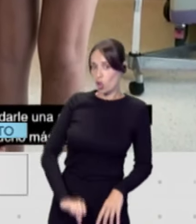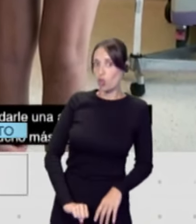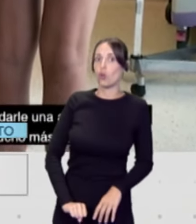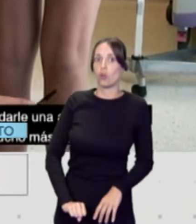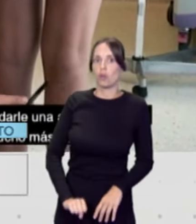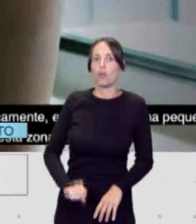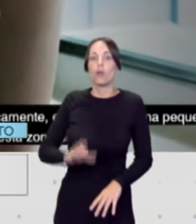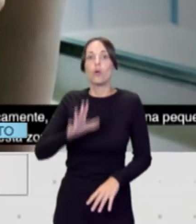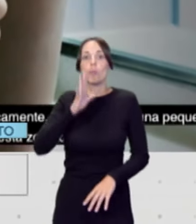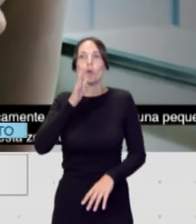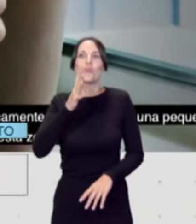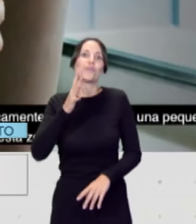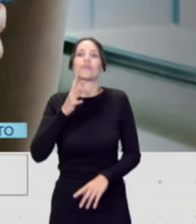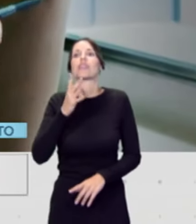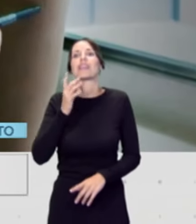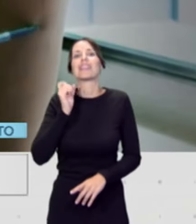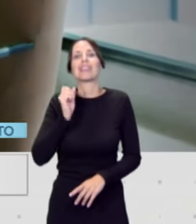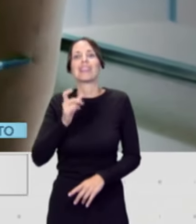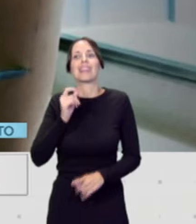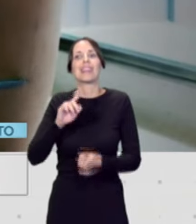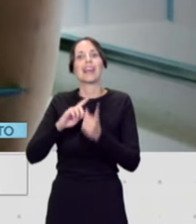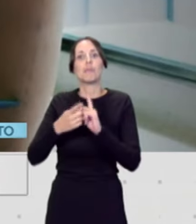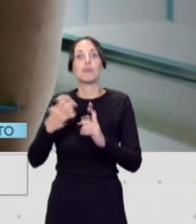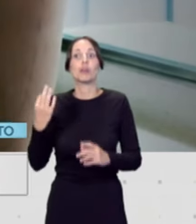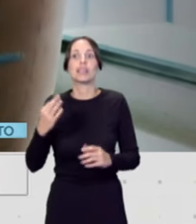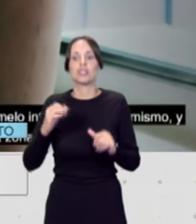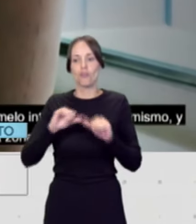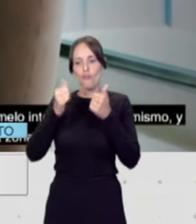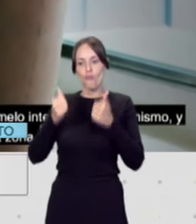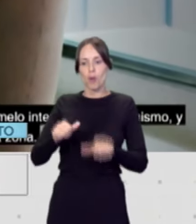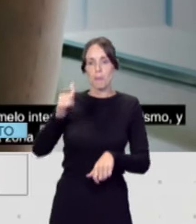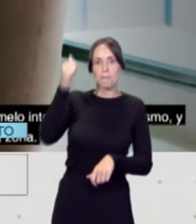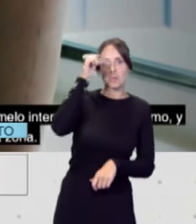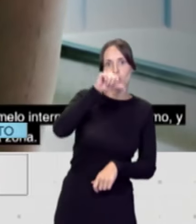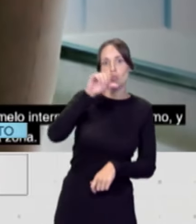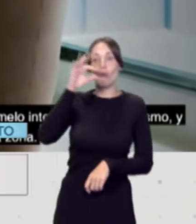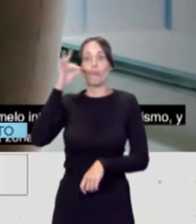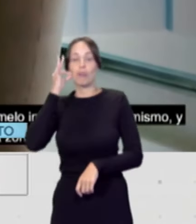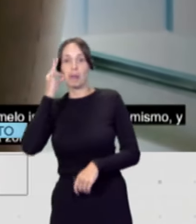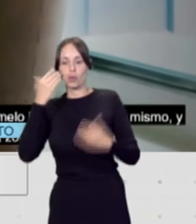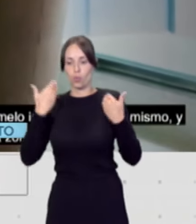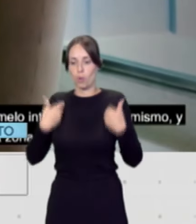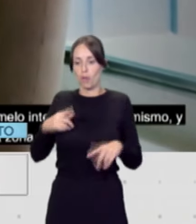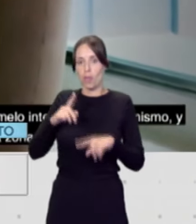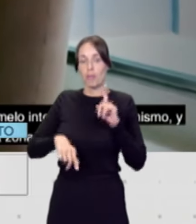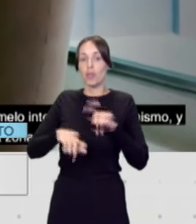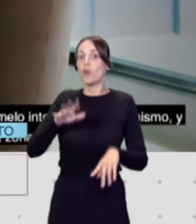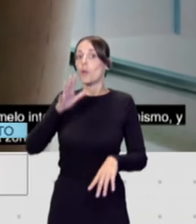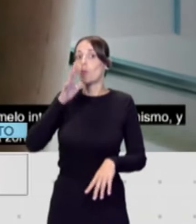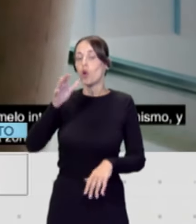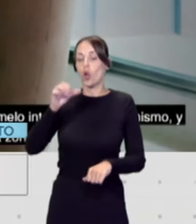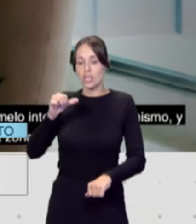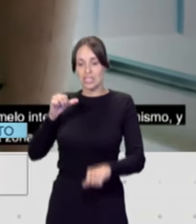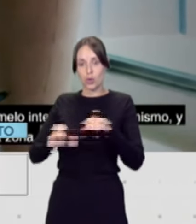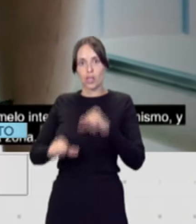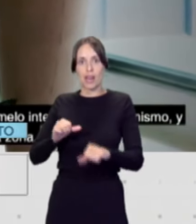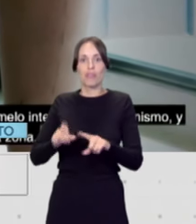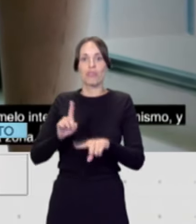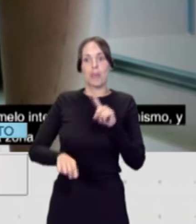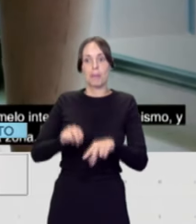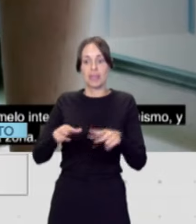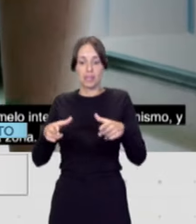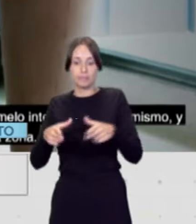lo que tenemos que muchas veces cambiar es ese aspecto femenino o masculino. Aunque la cirugía cirugía de género, es decir, la cirugía genital o de afirmación genital,